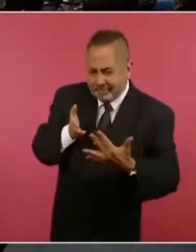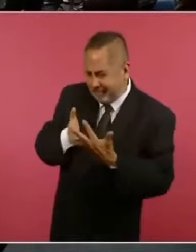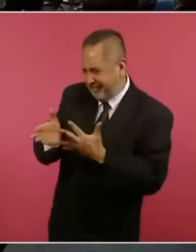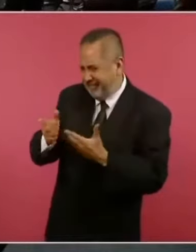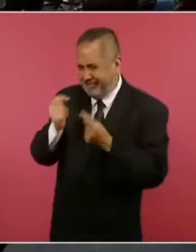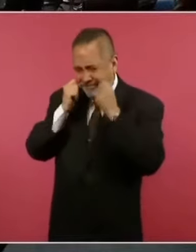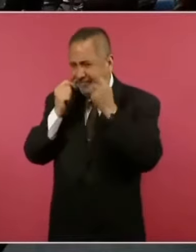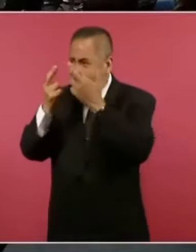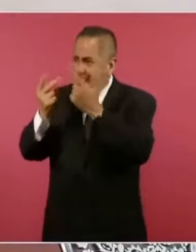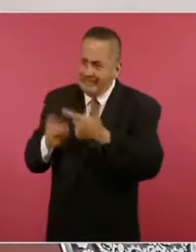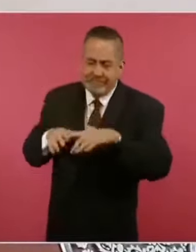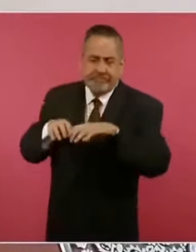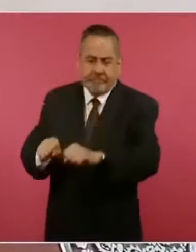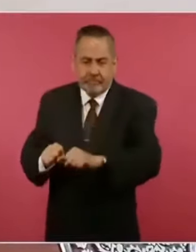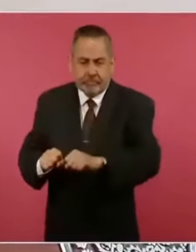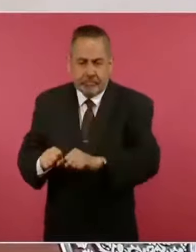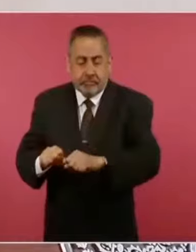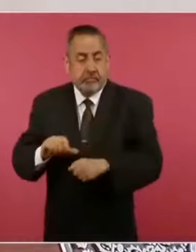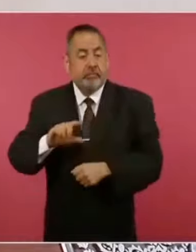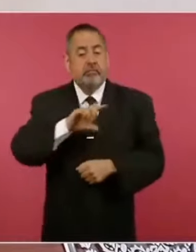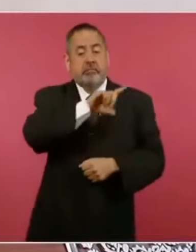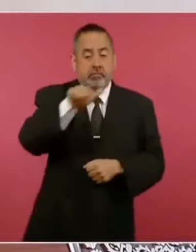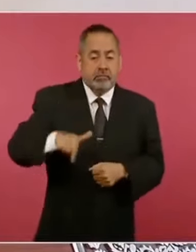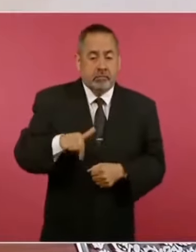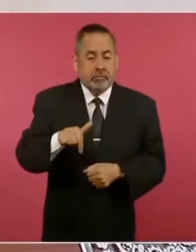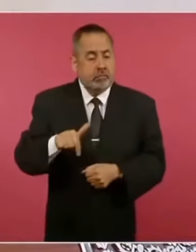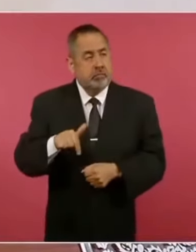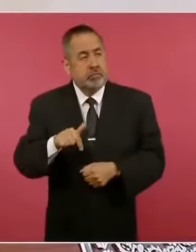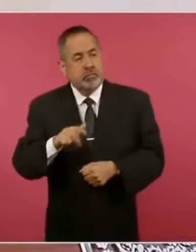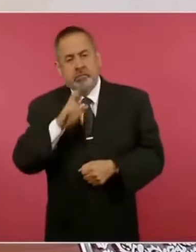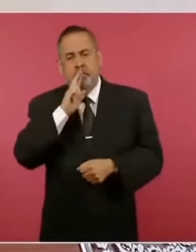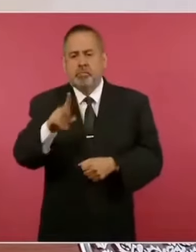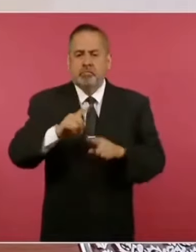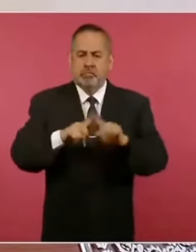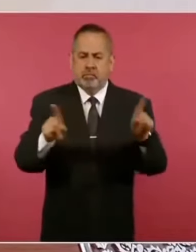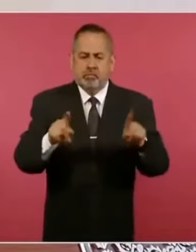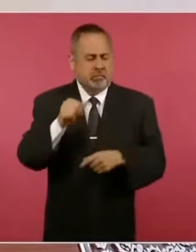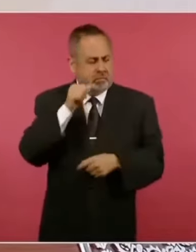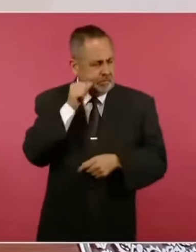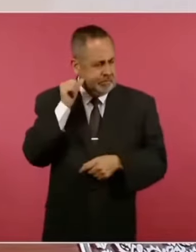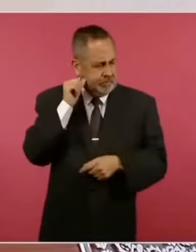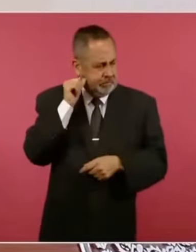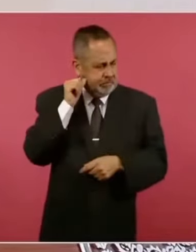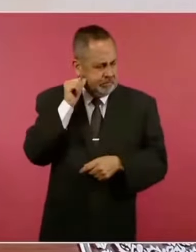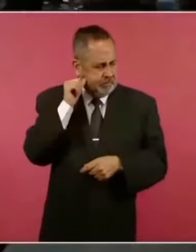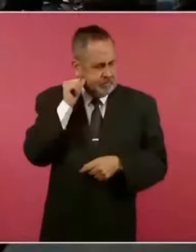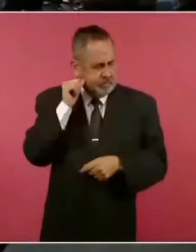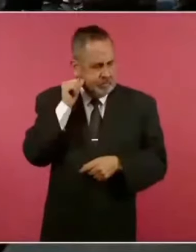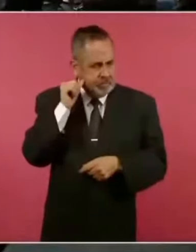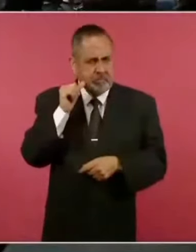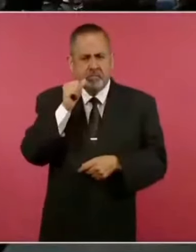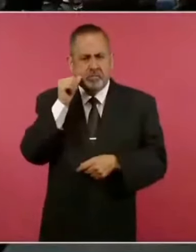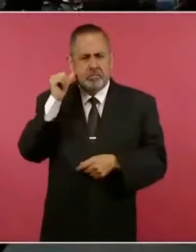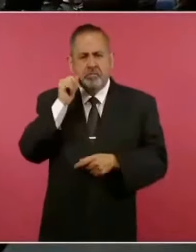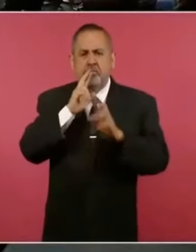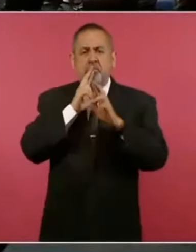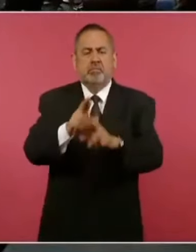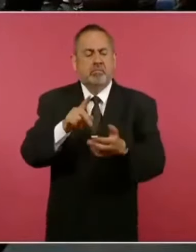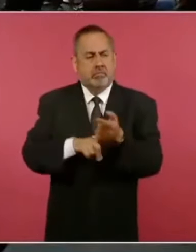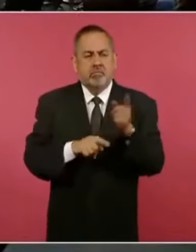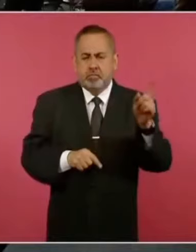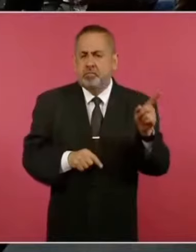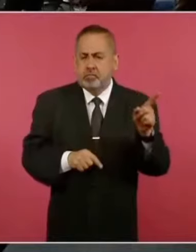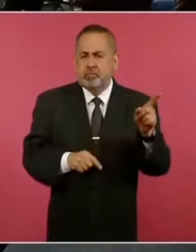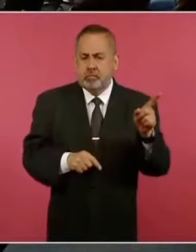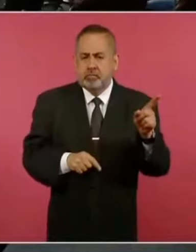embajada ya la respuesta fue distinta ayer o aner ayer respondió